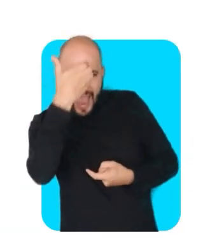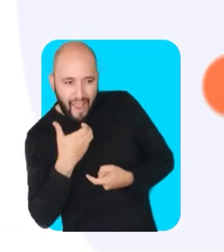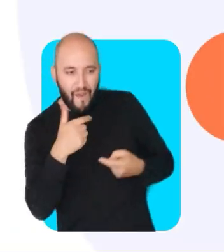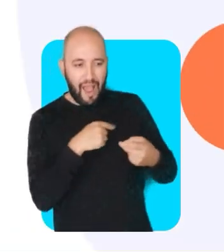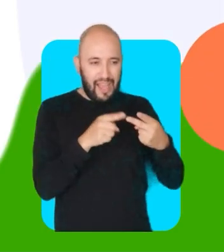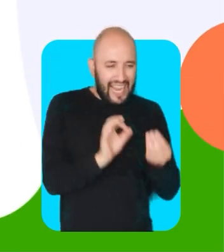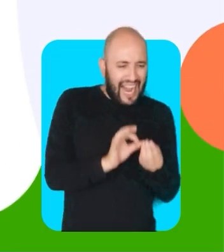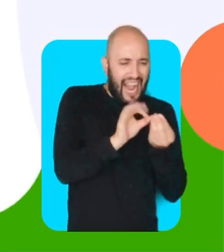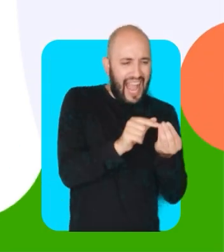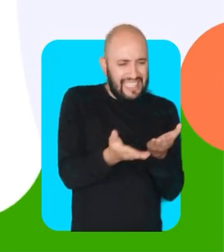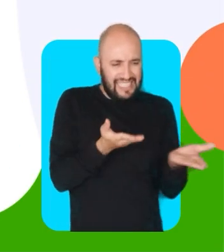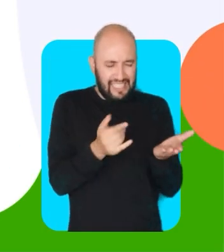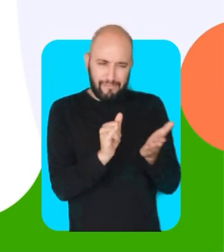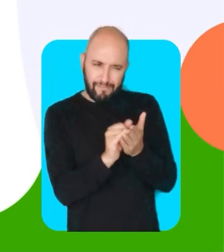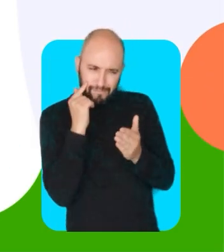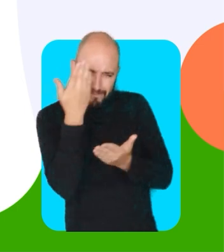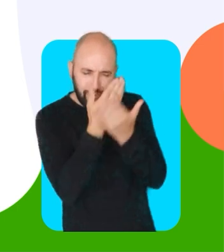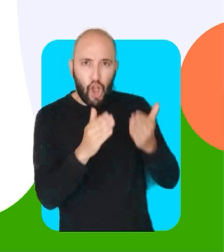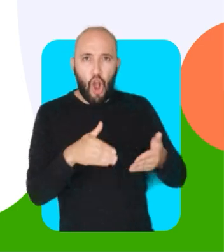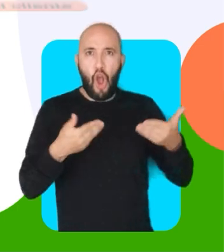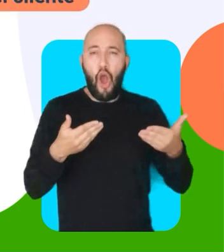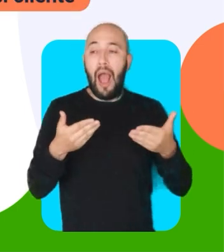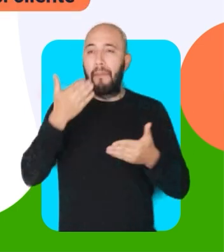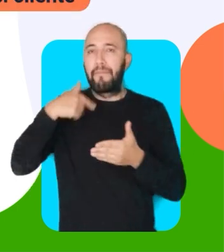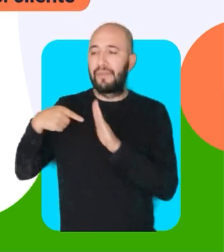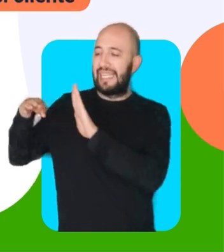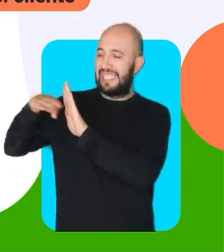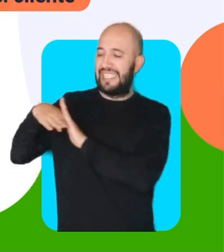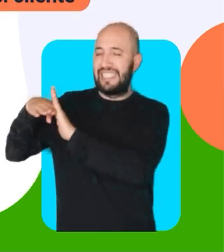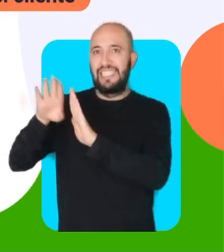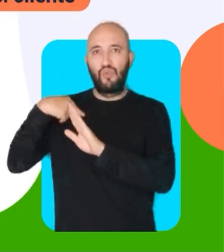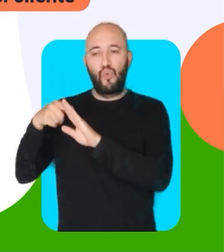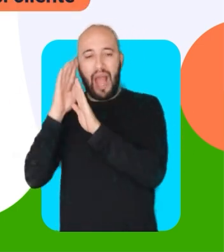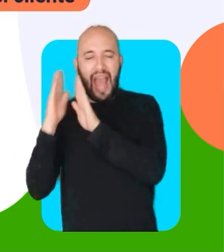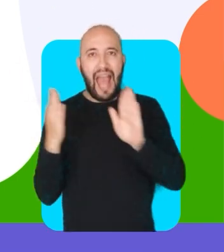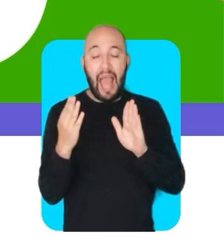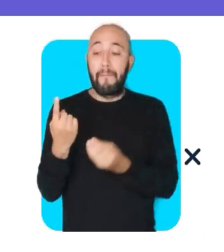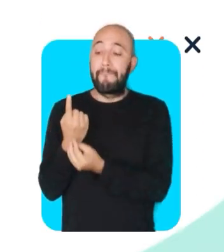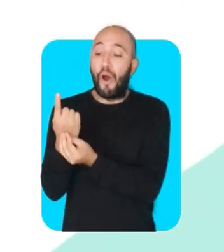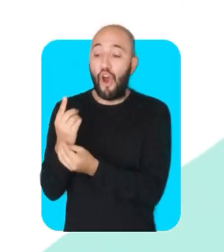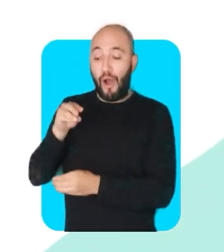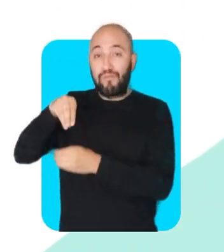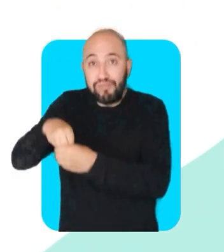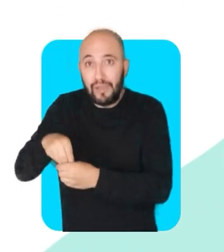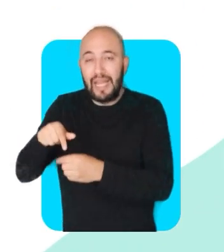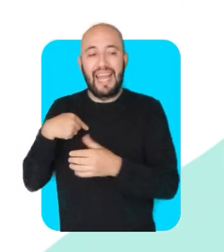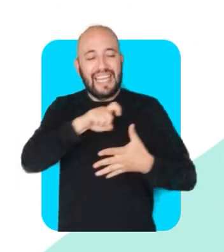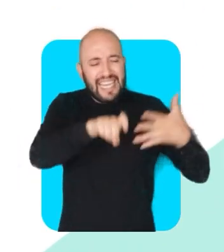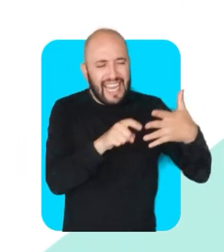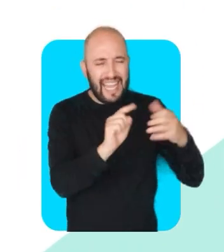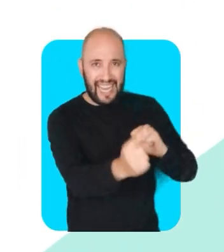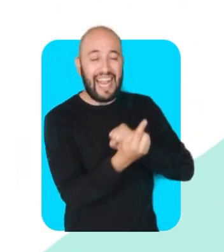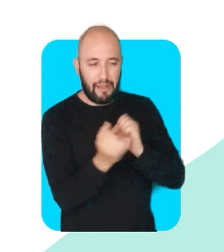servicio, cumpliendo con los estándares de atención, políticas internas y necesidades del cliente. Identificar y